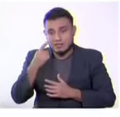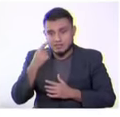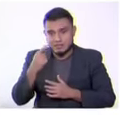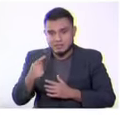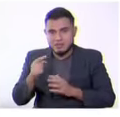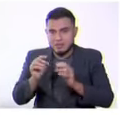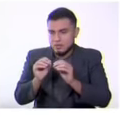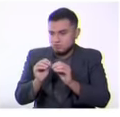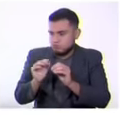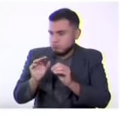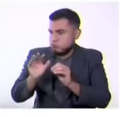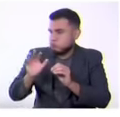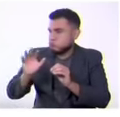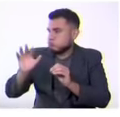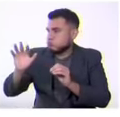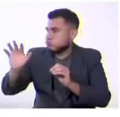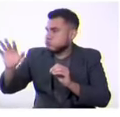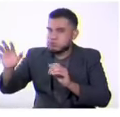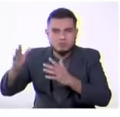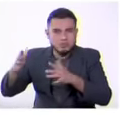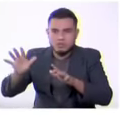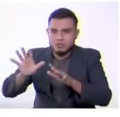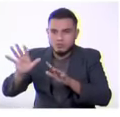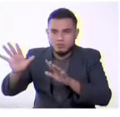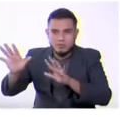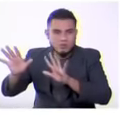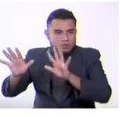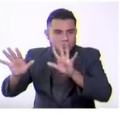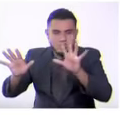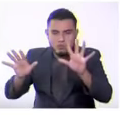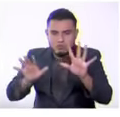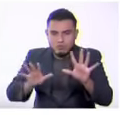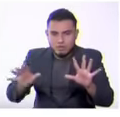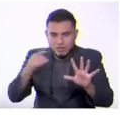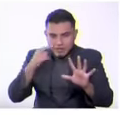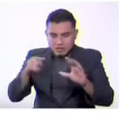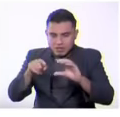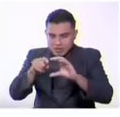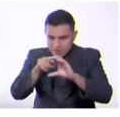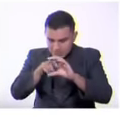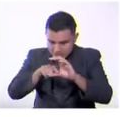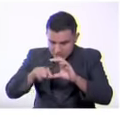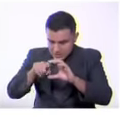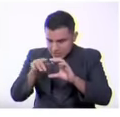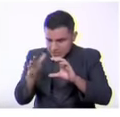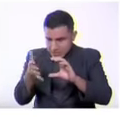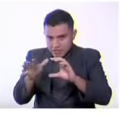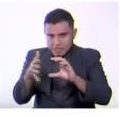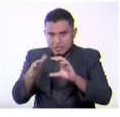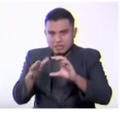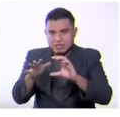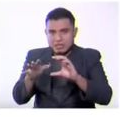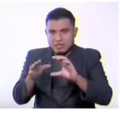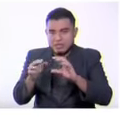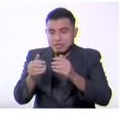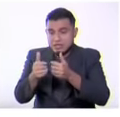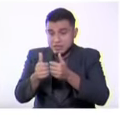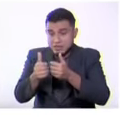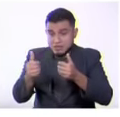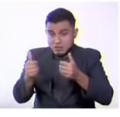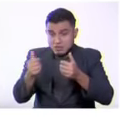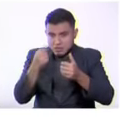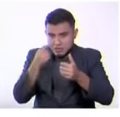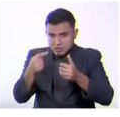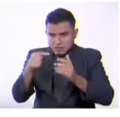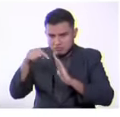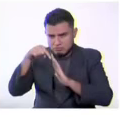migración completa de los cromosomas, reaparece un poco la envoltura nuclear, el surco de división se hace más